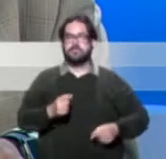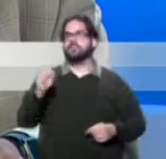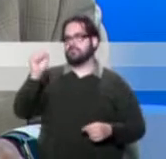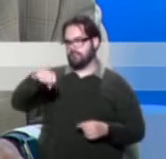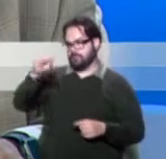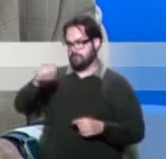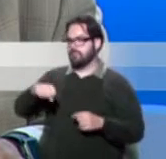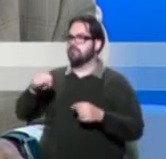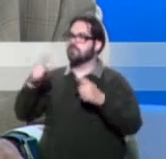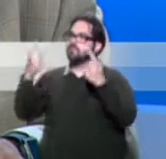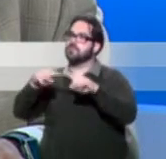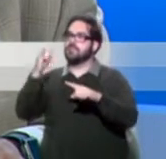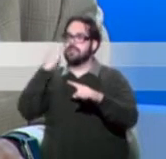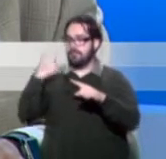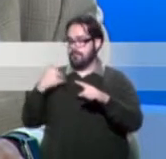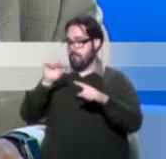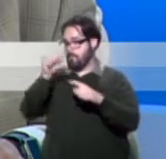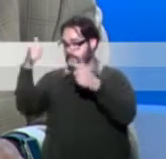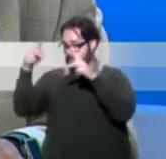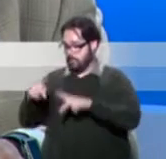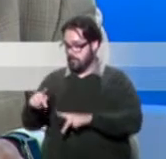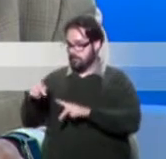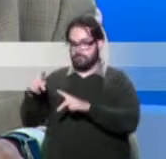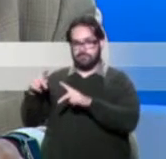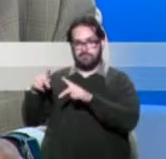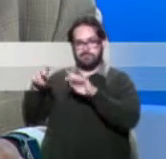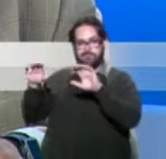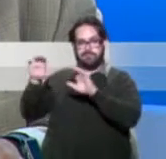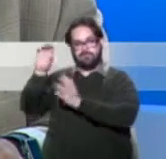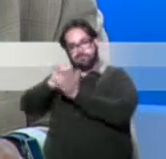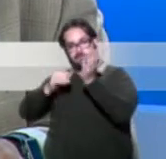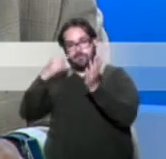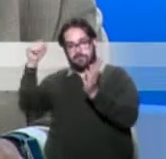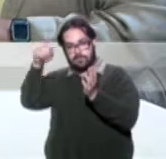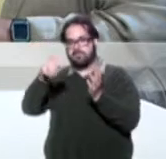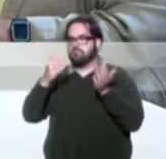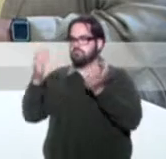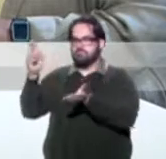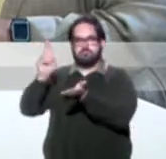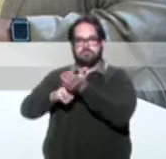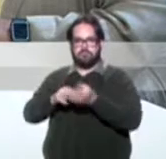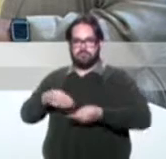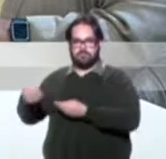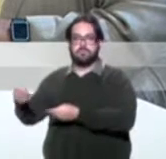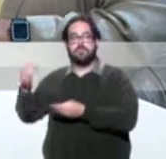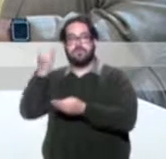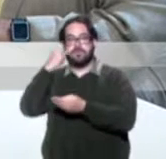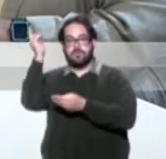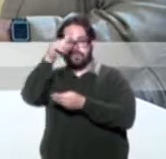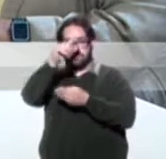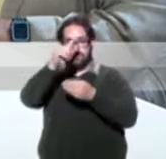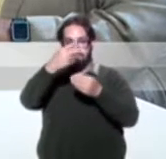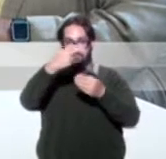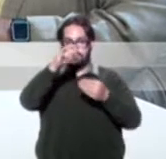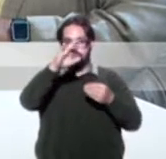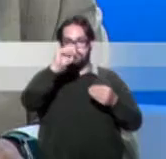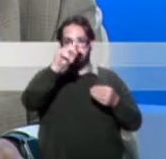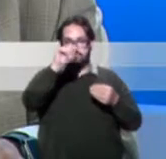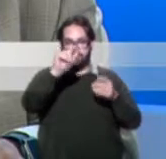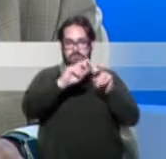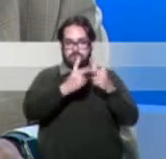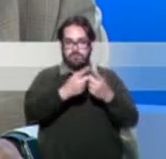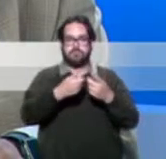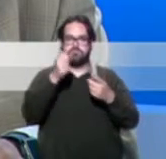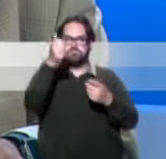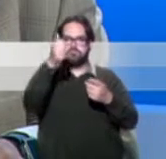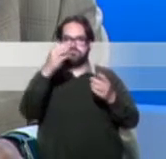tercero, le das un papel firmado, si va a un centro de Hacienda, pues frente a la persona de Hacienda lo vas a hacer. O sea que ahí no habría inconveniente alguno. No, ya es una cosa que han hecho antes. Están tratando de que la